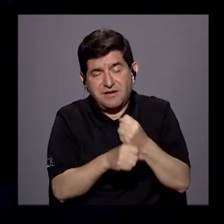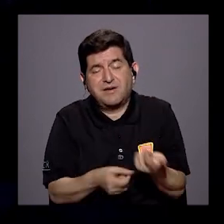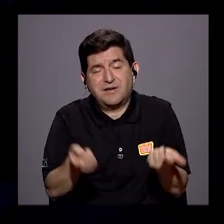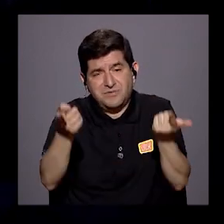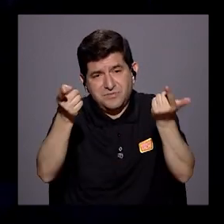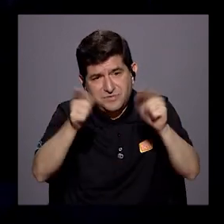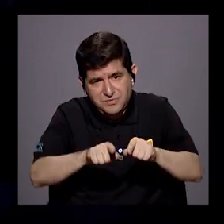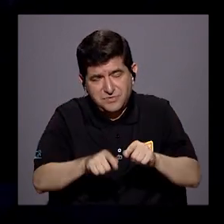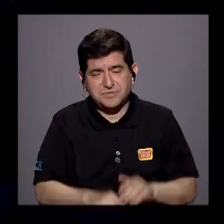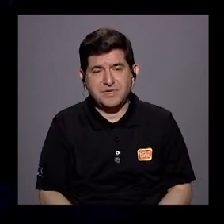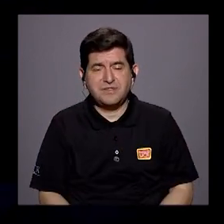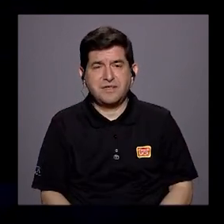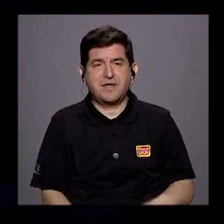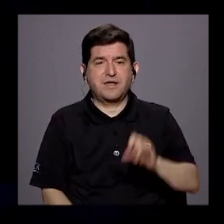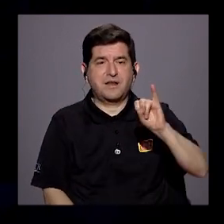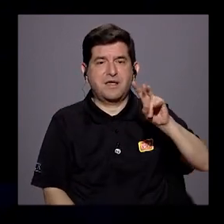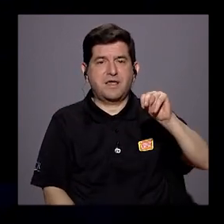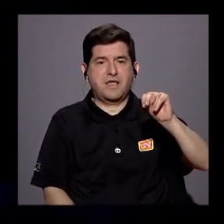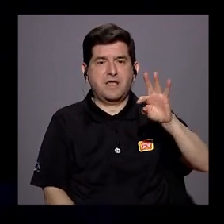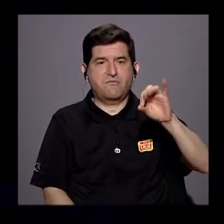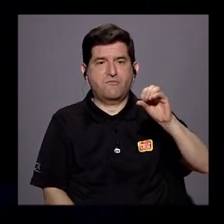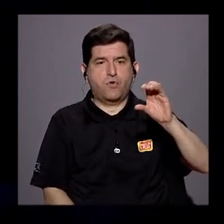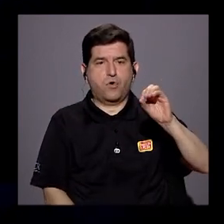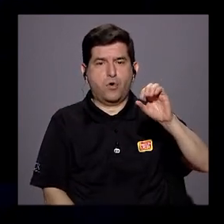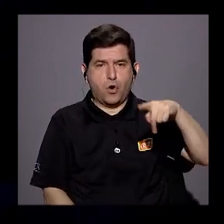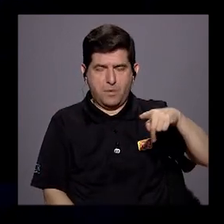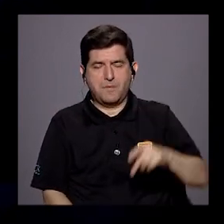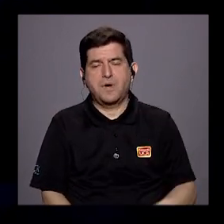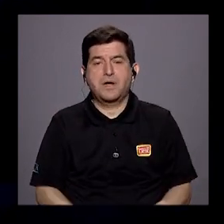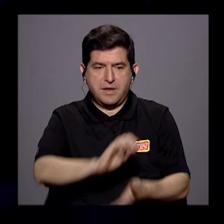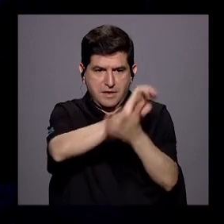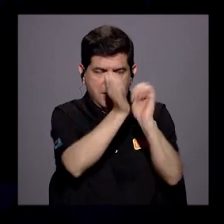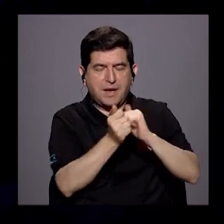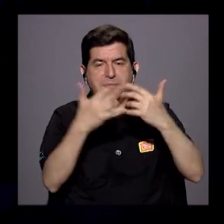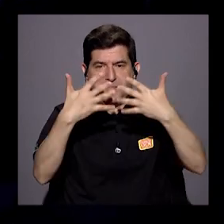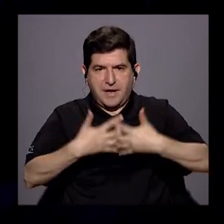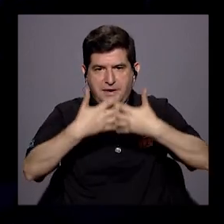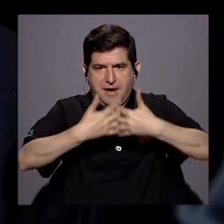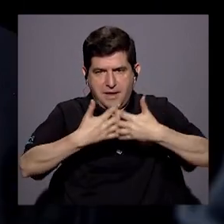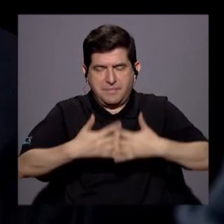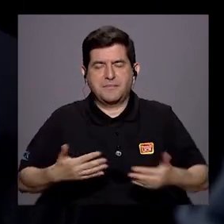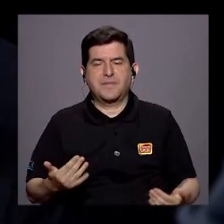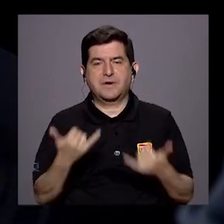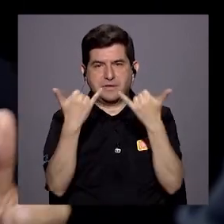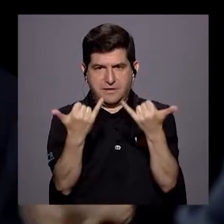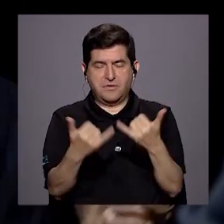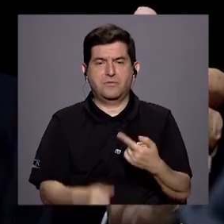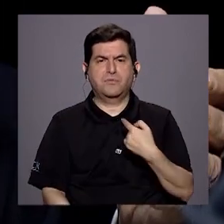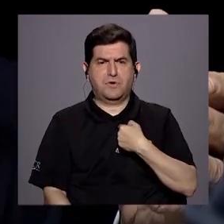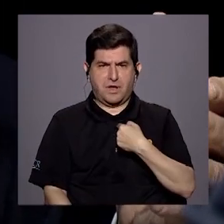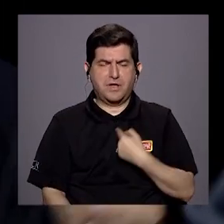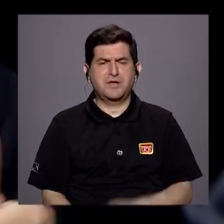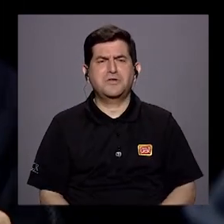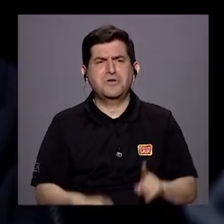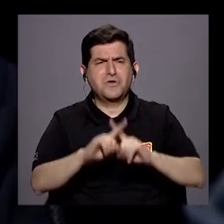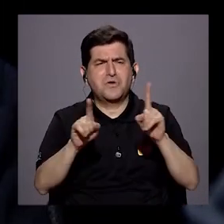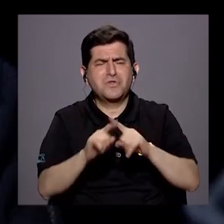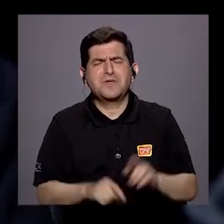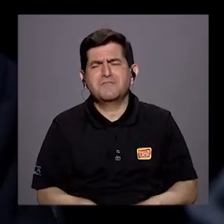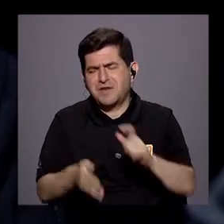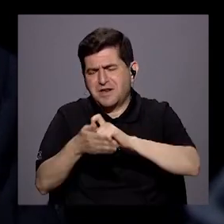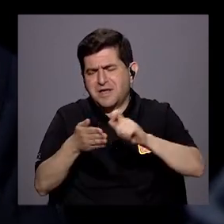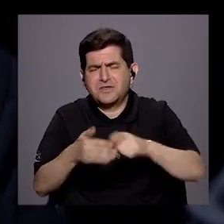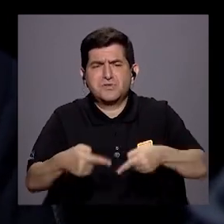en el infocoop y que pasaba a la concesionaria por cierto mexicana editoriales en